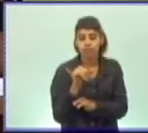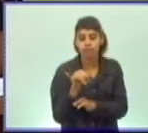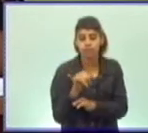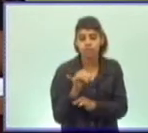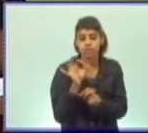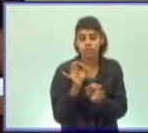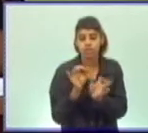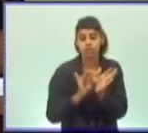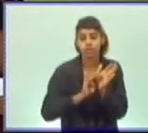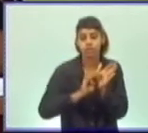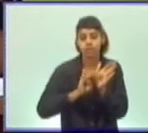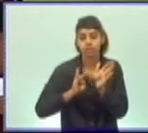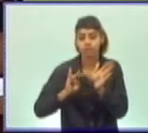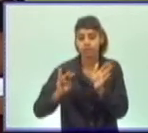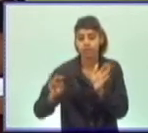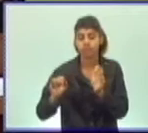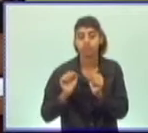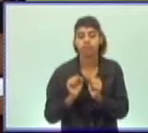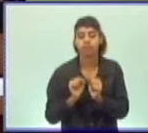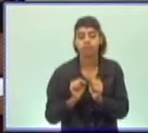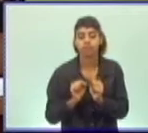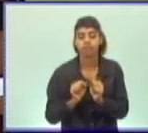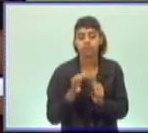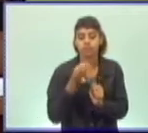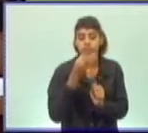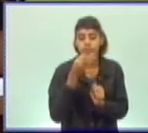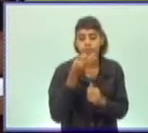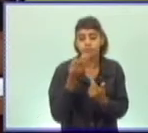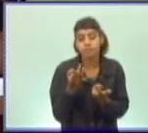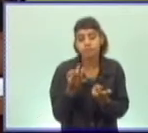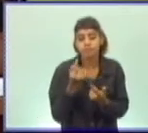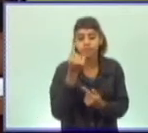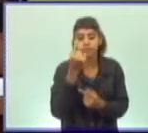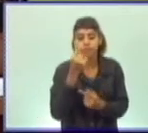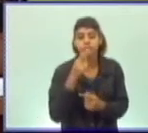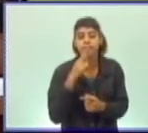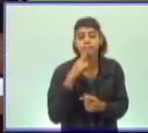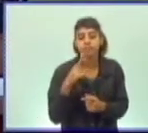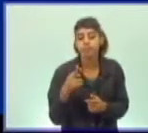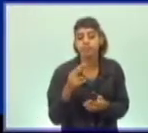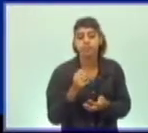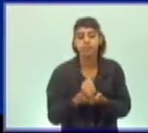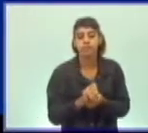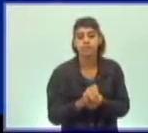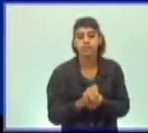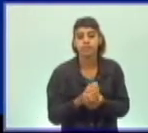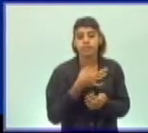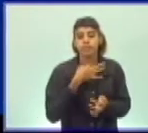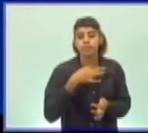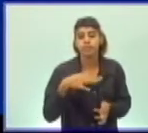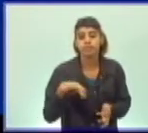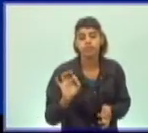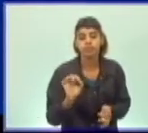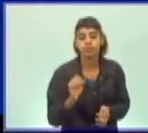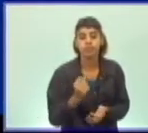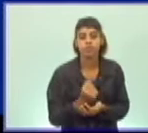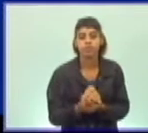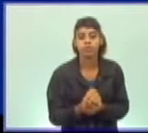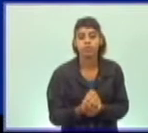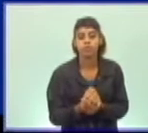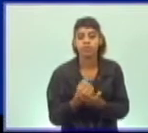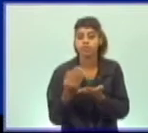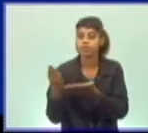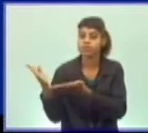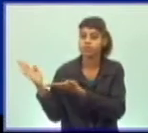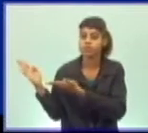más externos. Entonces vamos a comenzar analizando las respuestas a este ejercicio. Por ejemplo, ahí les muestro nuevamente